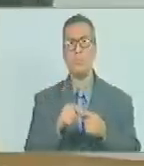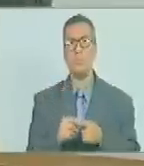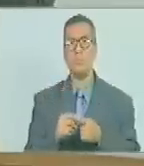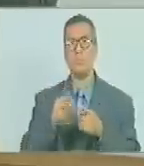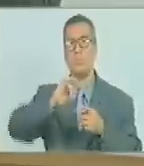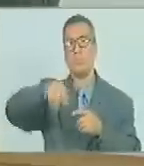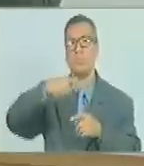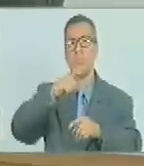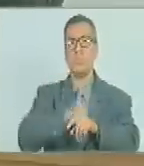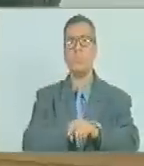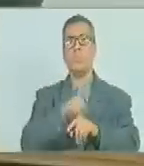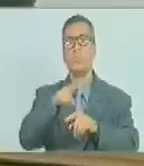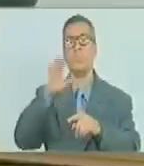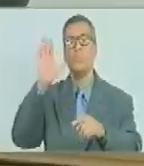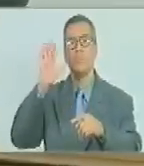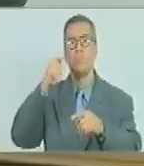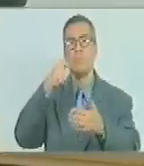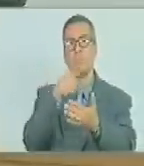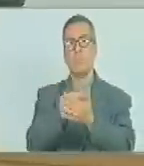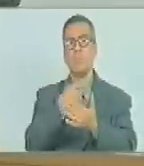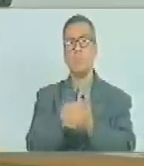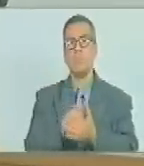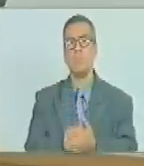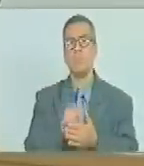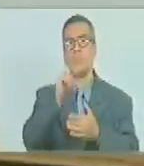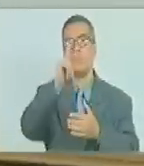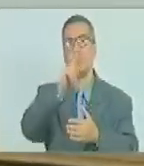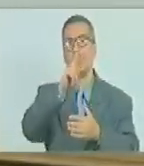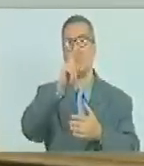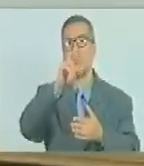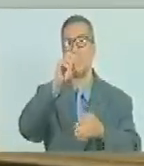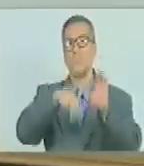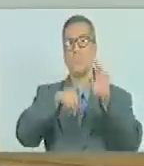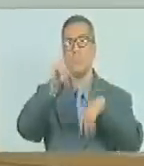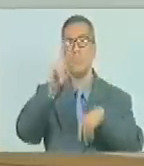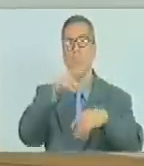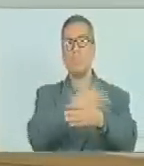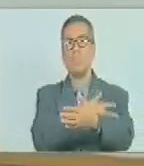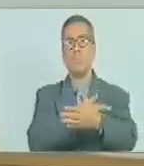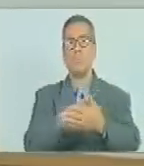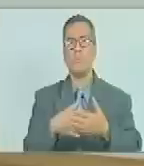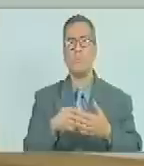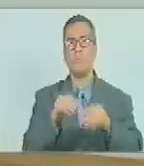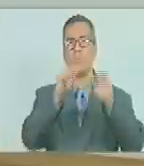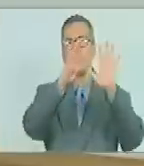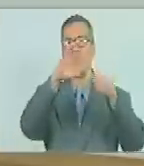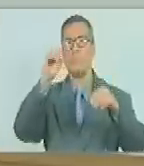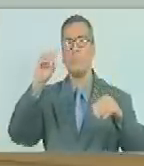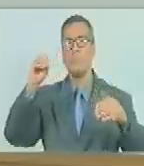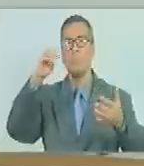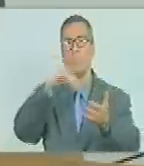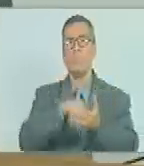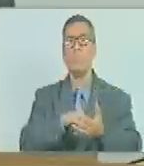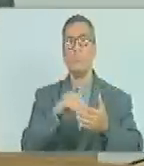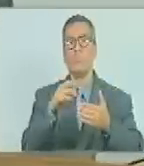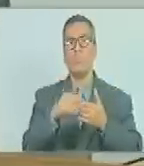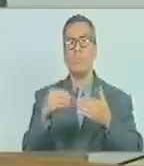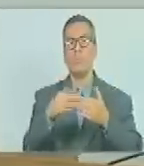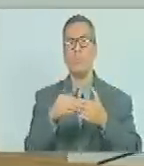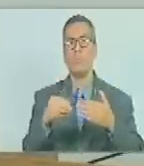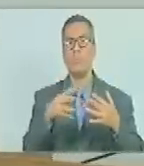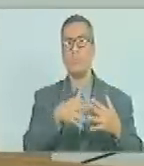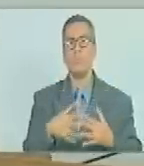Guaidó se compromete a pagar 212 millones 900 mil dólares